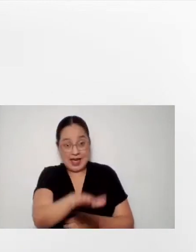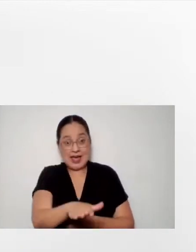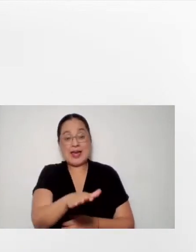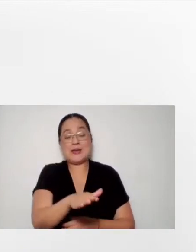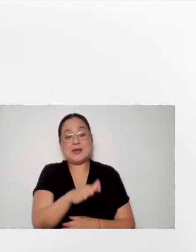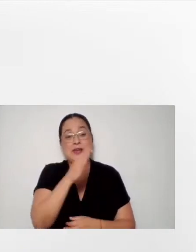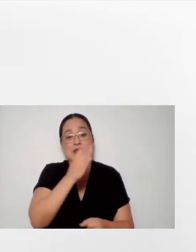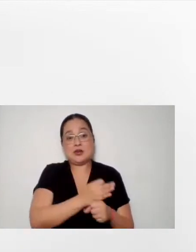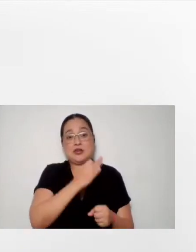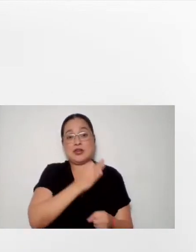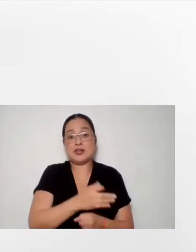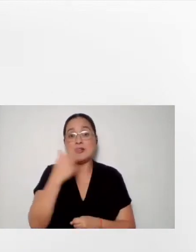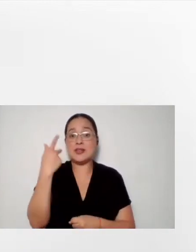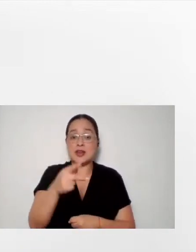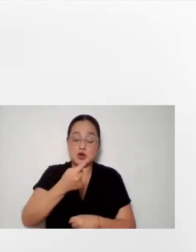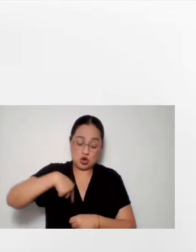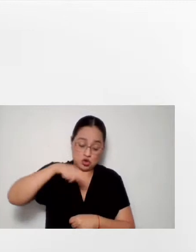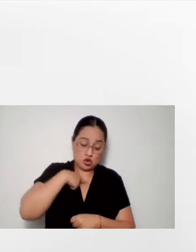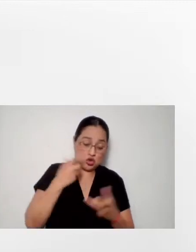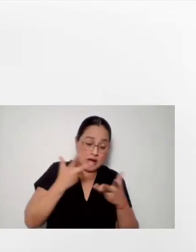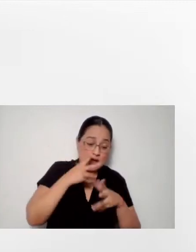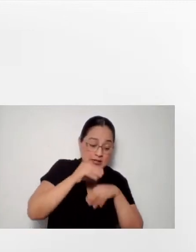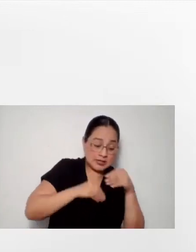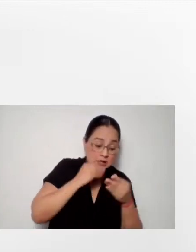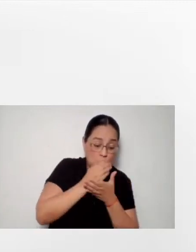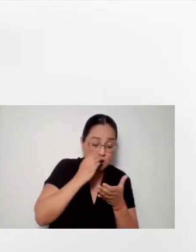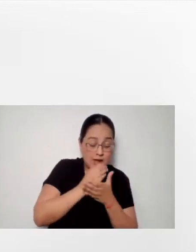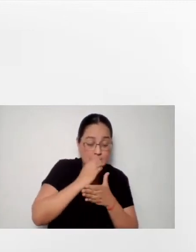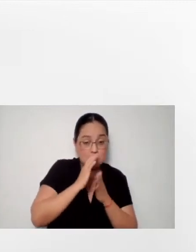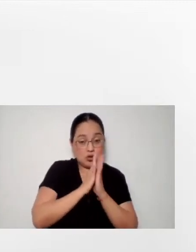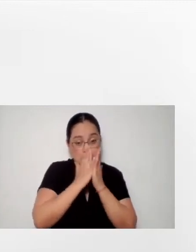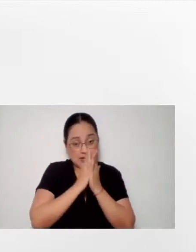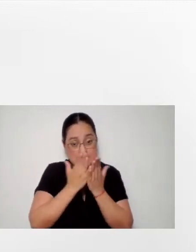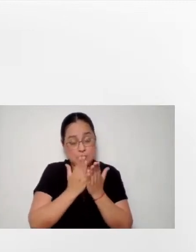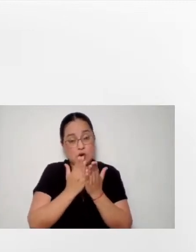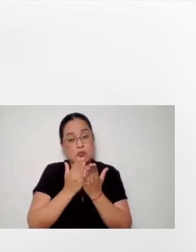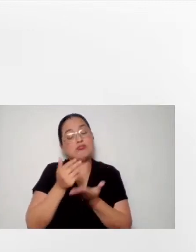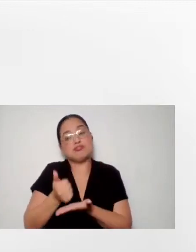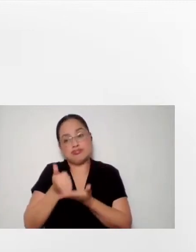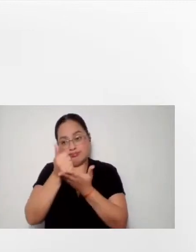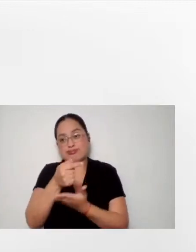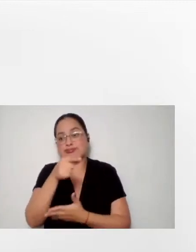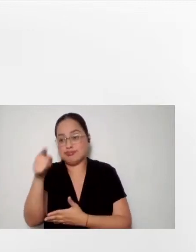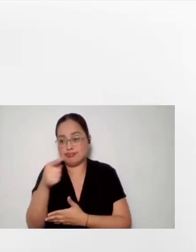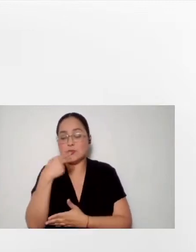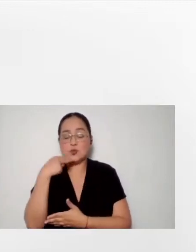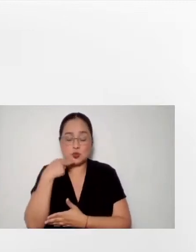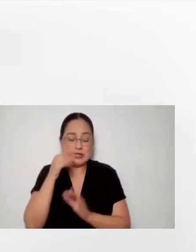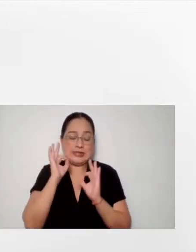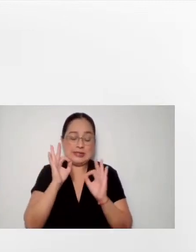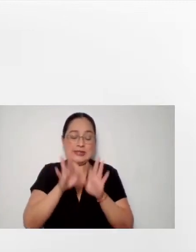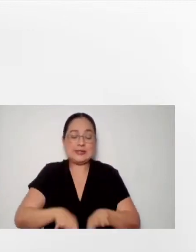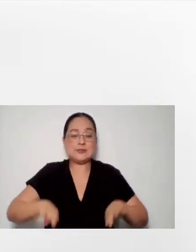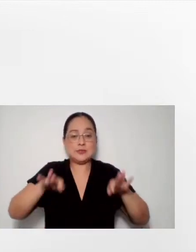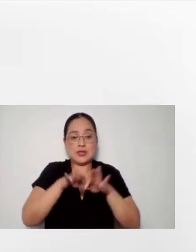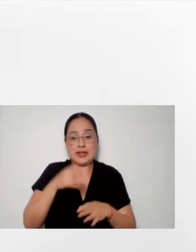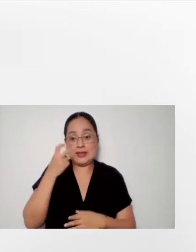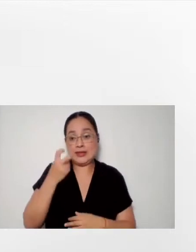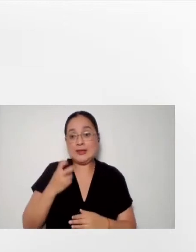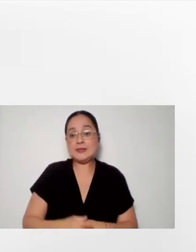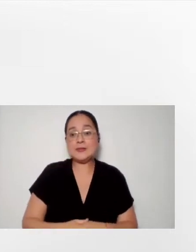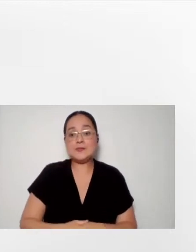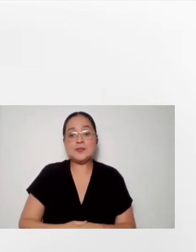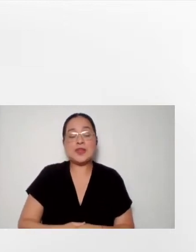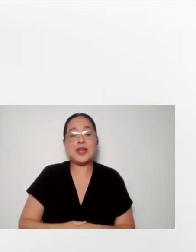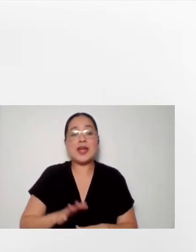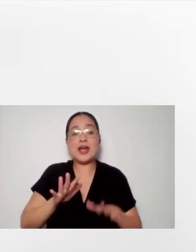de trabajos les están ayudando en su labor jurisdiccional, que la verdad es una de las grandes, los grandes